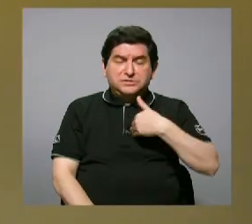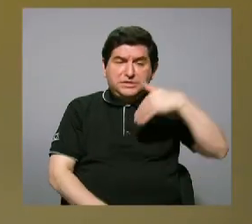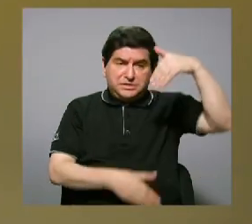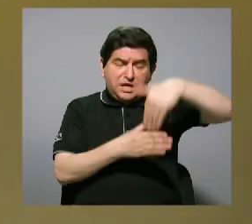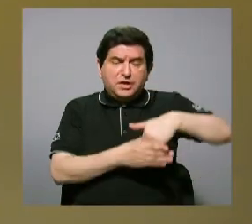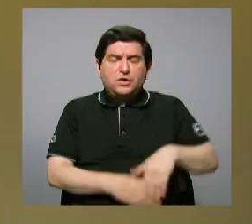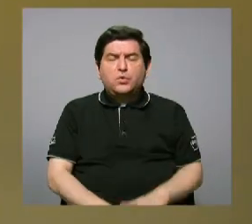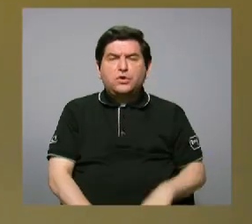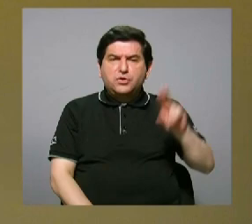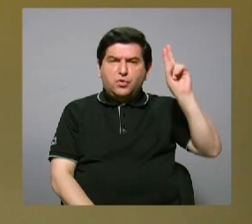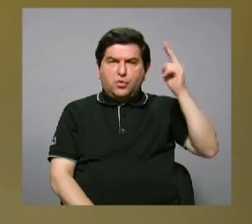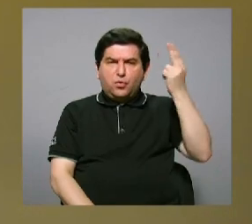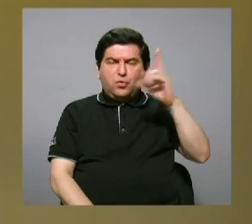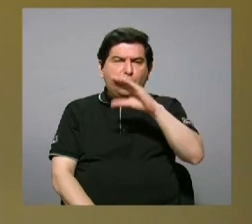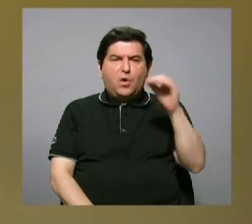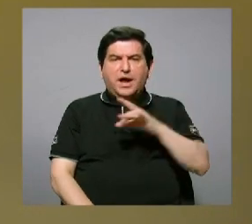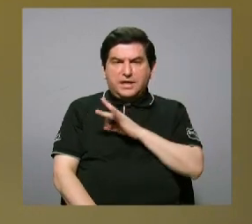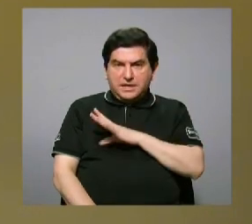a Chile...